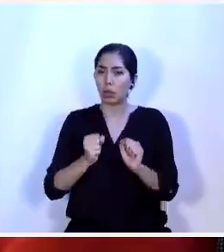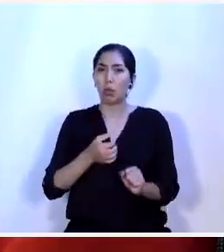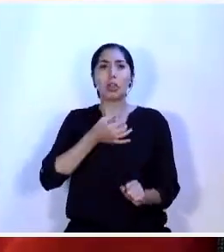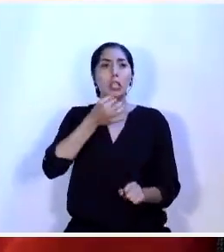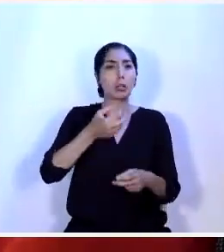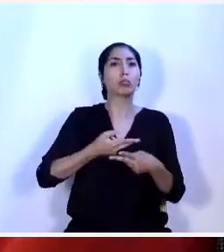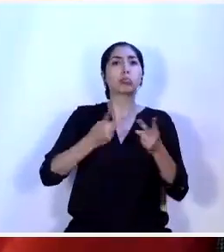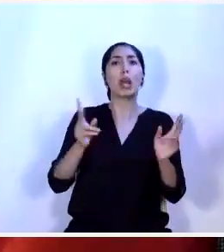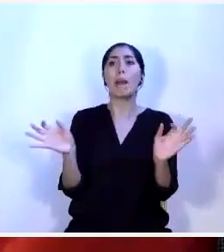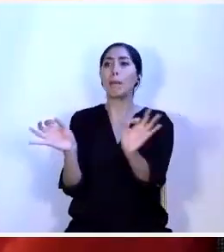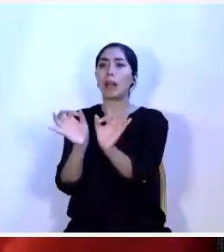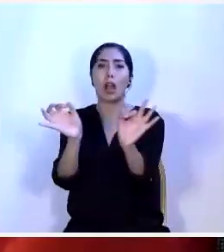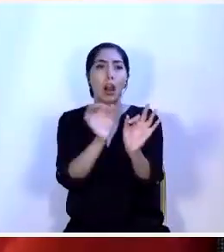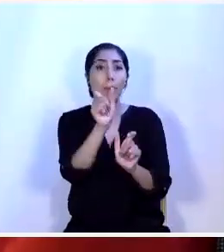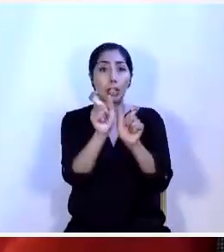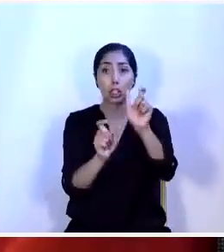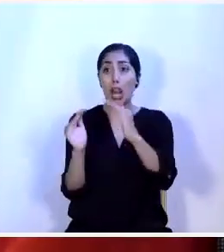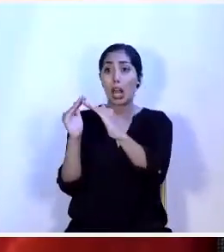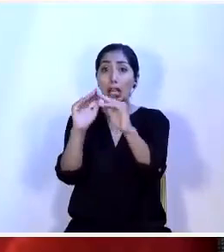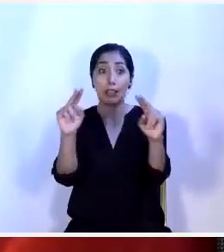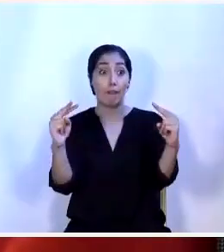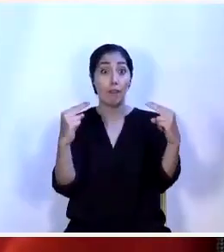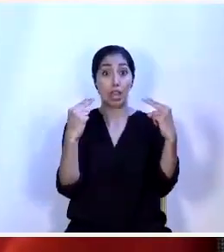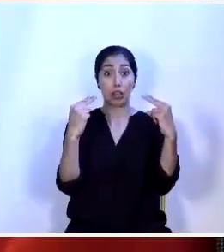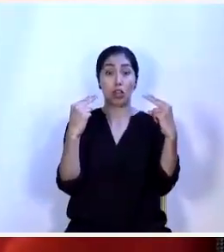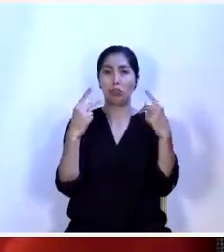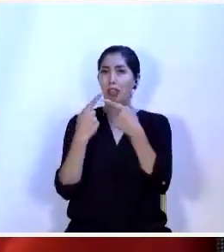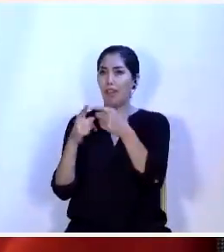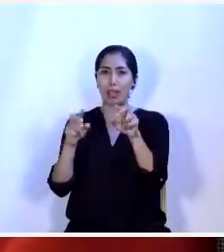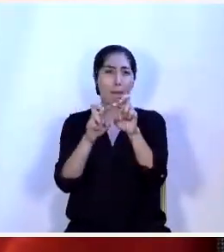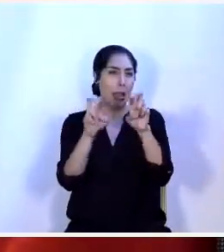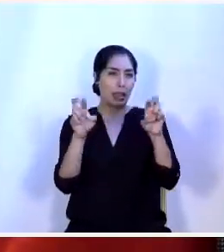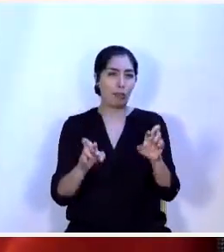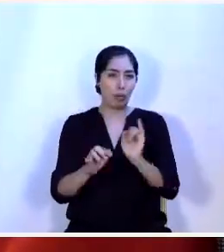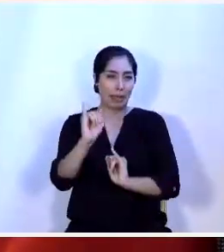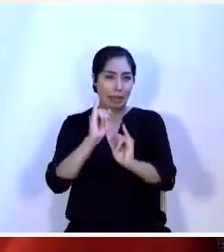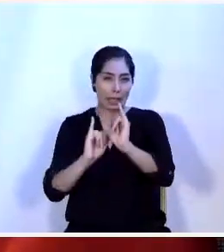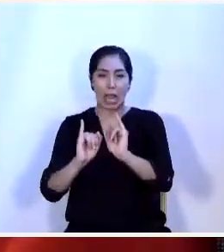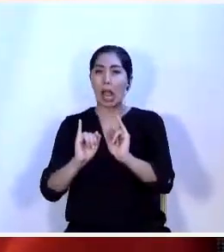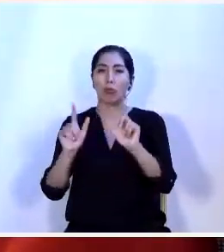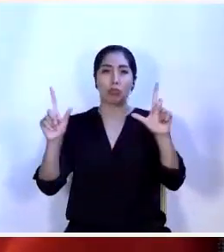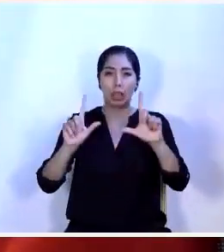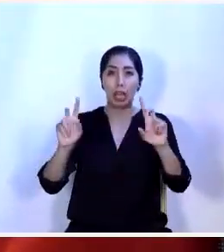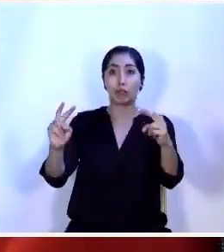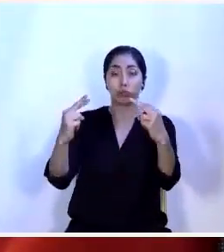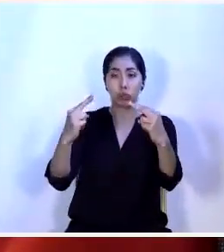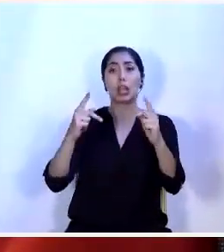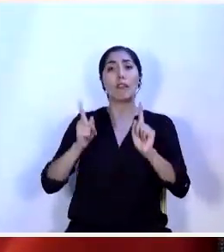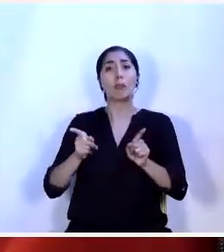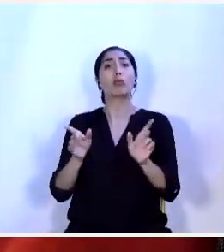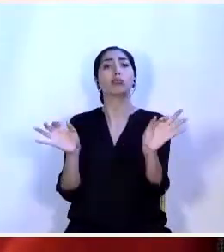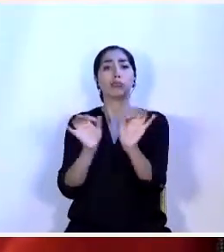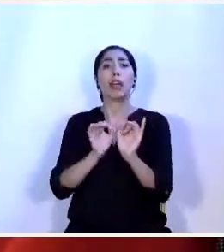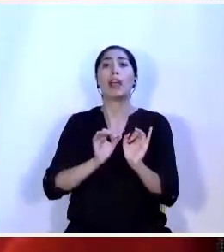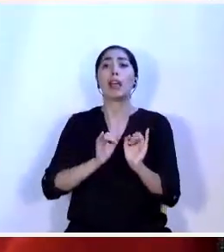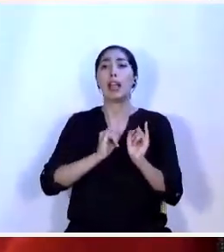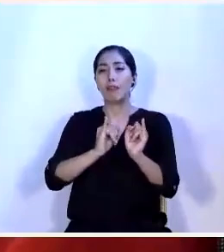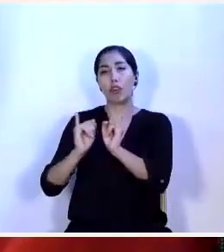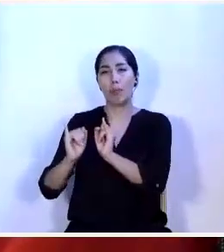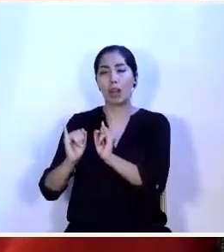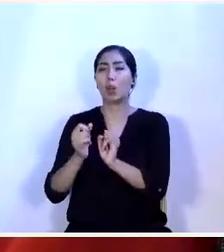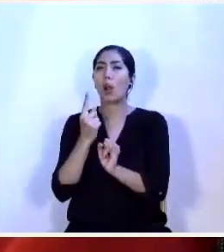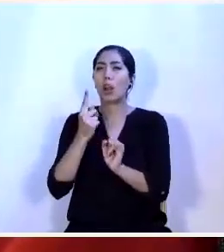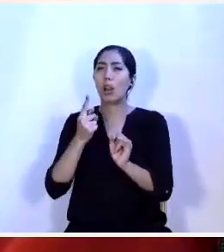de explicarle a la gente que está en sus casas, a quienes nos están viendo por las diferentes plataformas, las dificultades que vamos a enfrentar. Yo quiero ser un